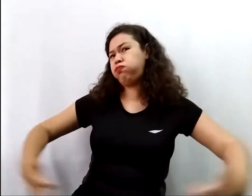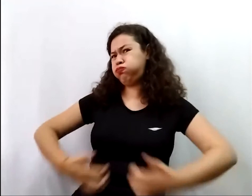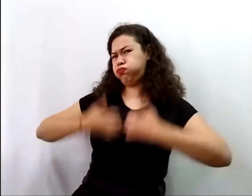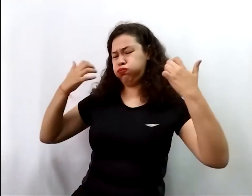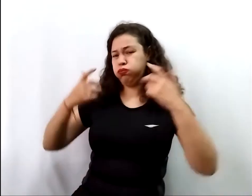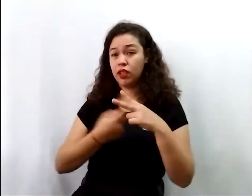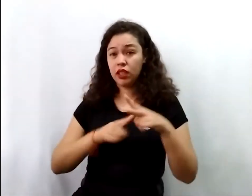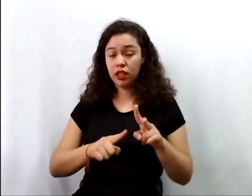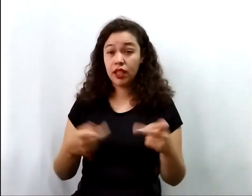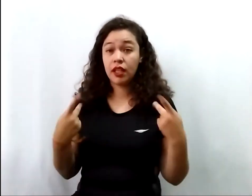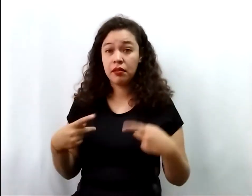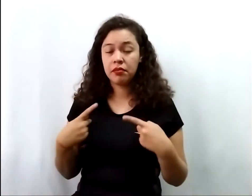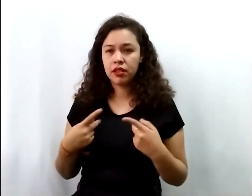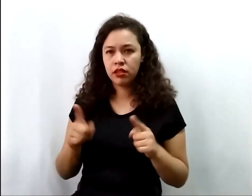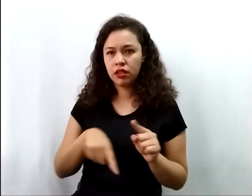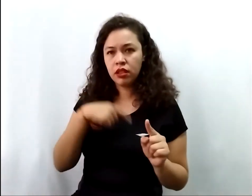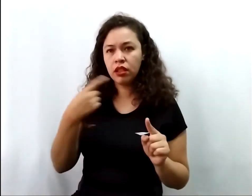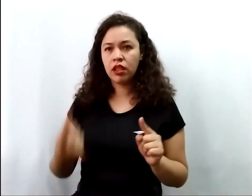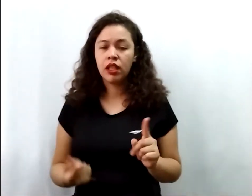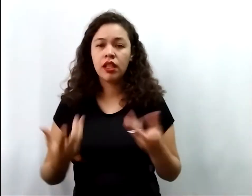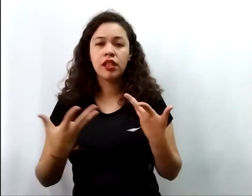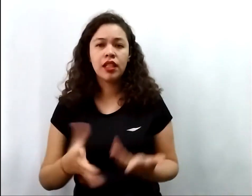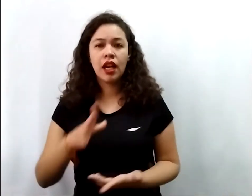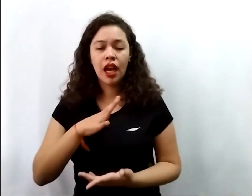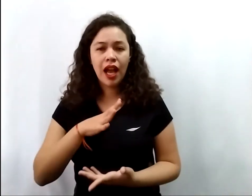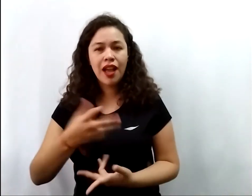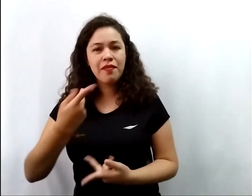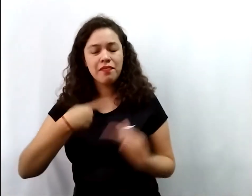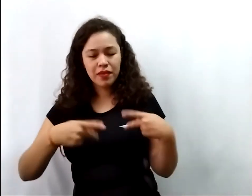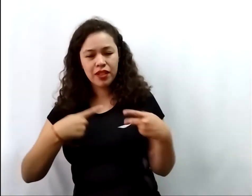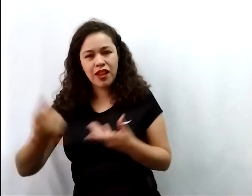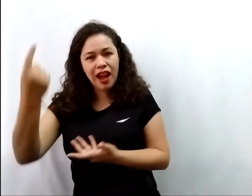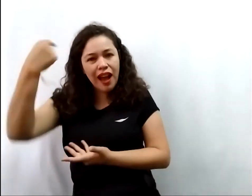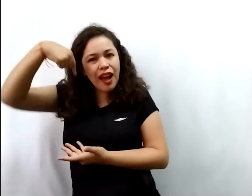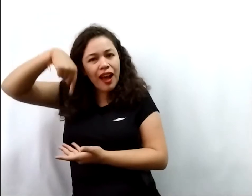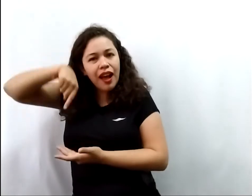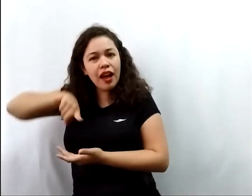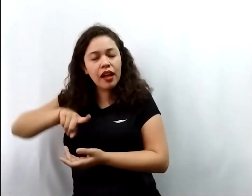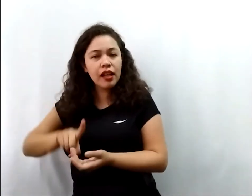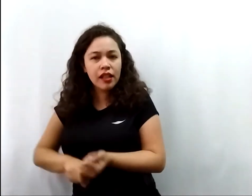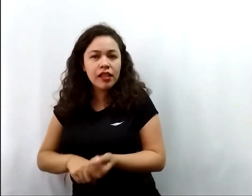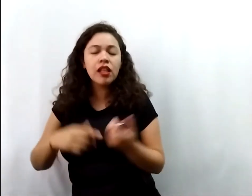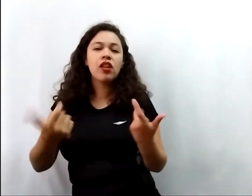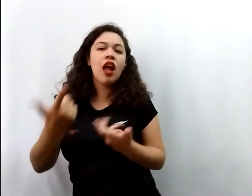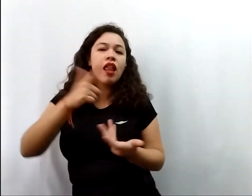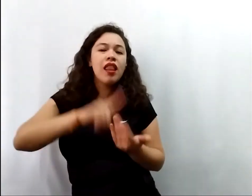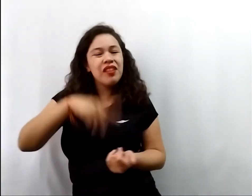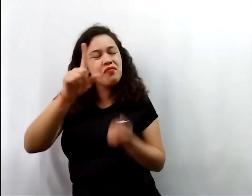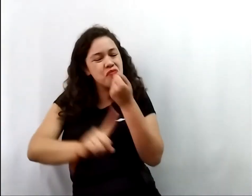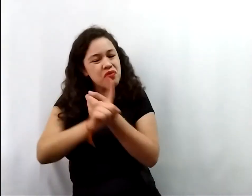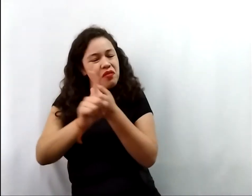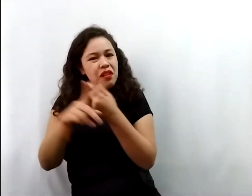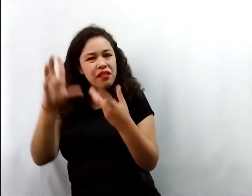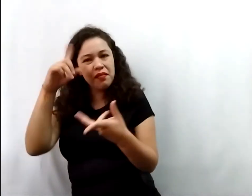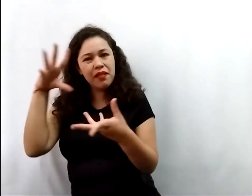Pero la persona ya trae un bagaje personal de ciertos trastornos que la llevan a ella a